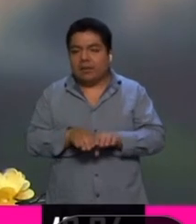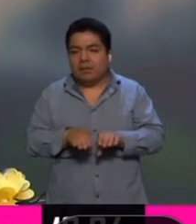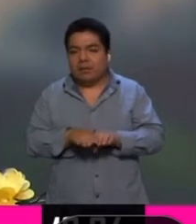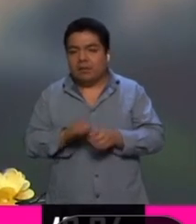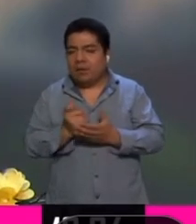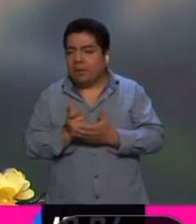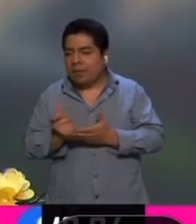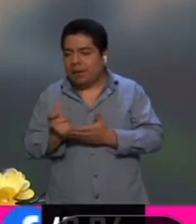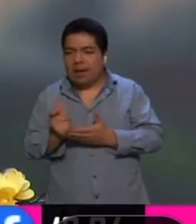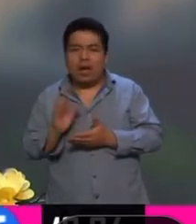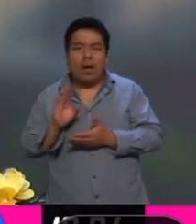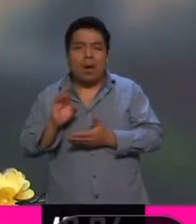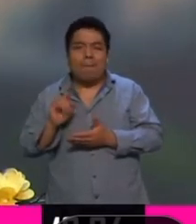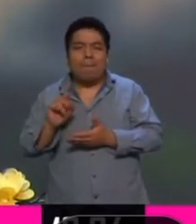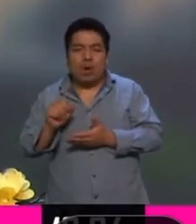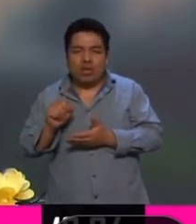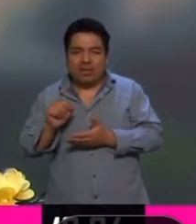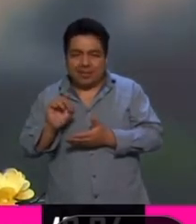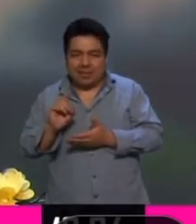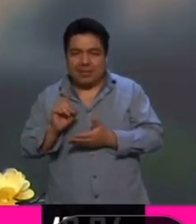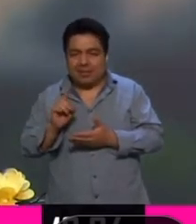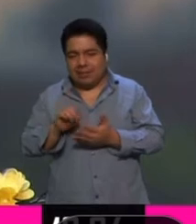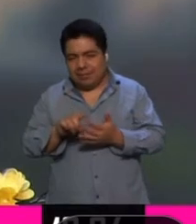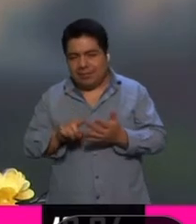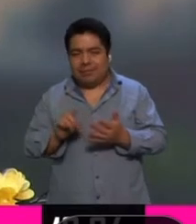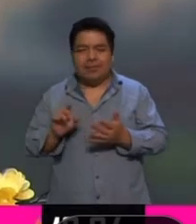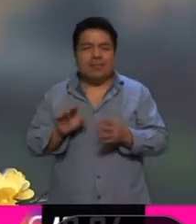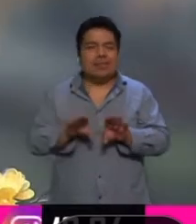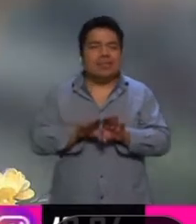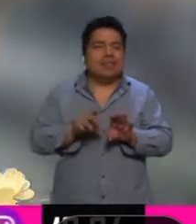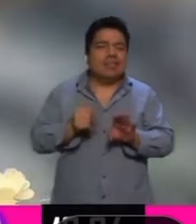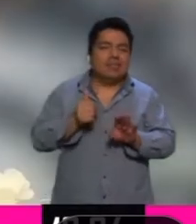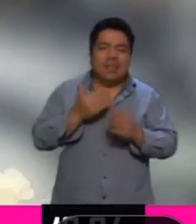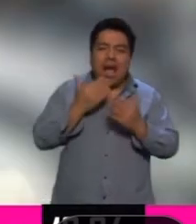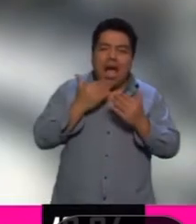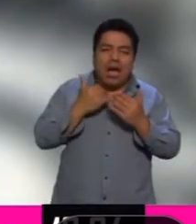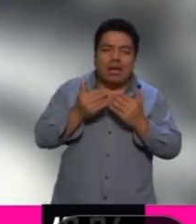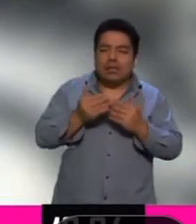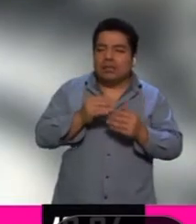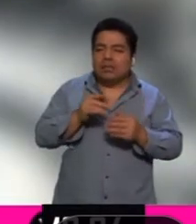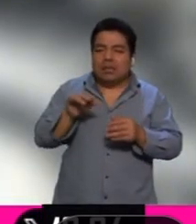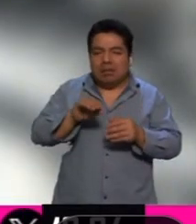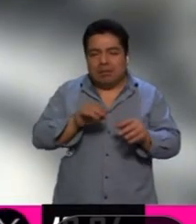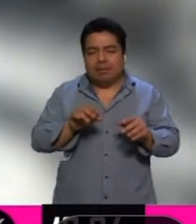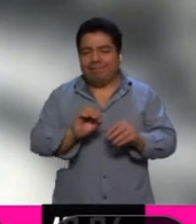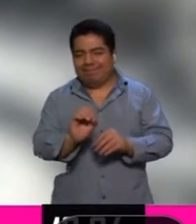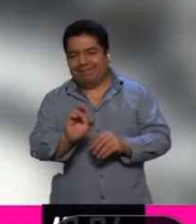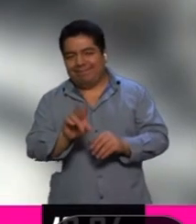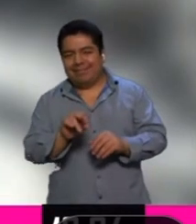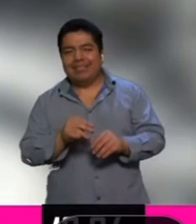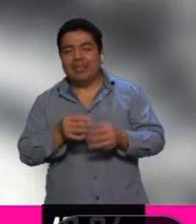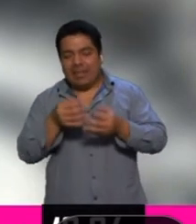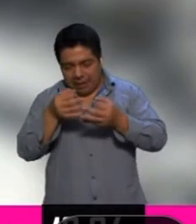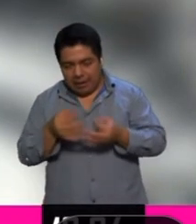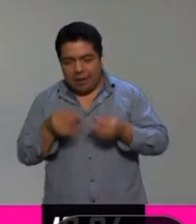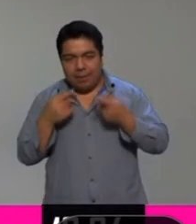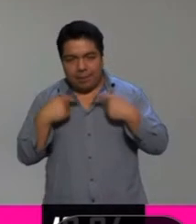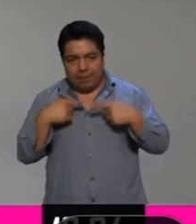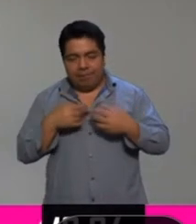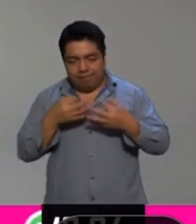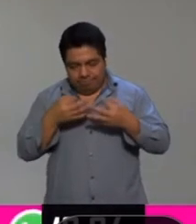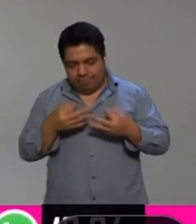pagados. Ah, no, yo pensaba bots. Que no, no, no, que orgánico es que no tenía DDT ni nada. No, que son, que es gente que sí sigue,